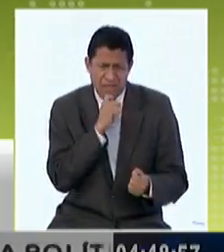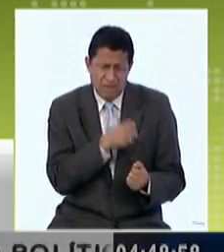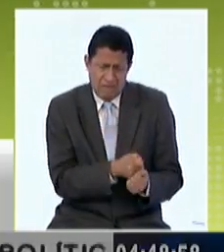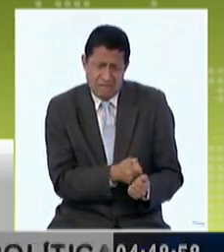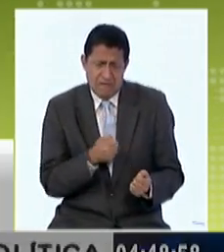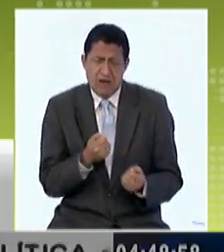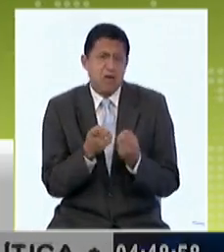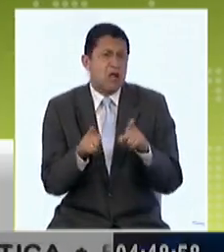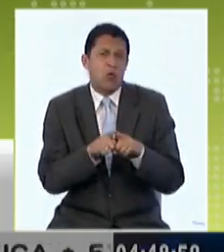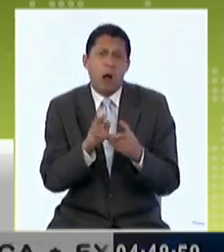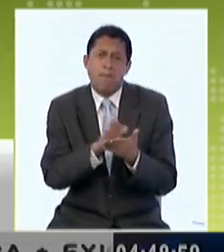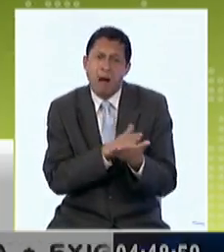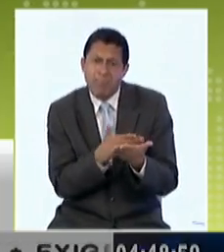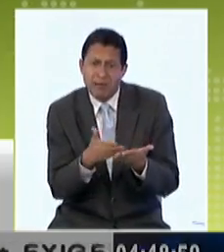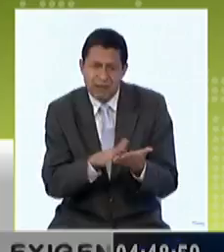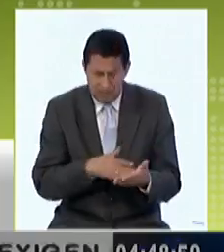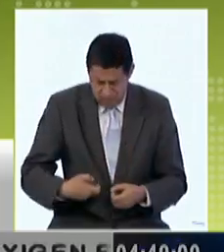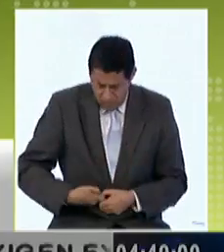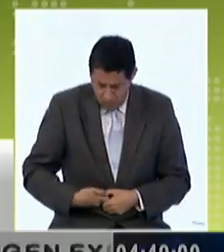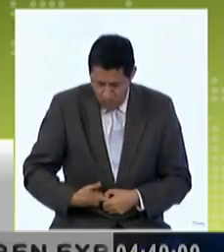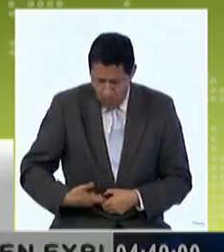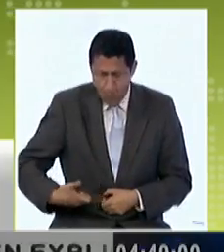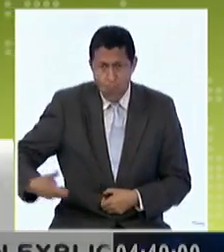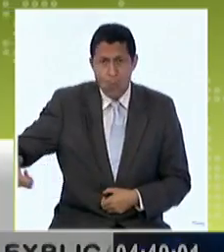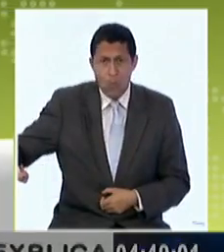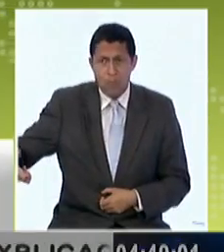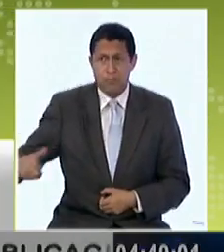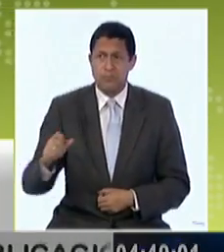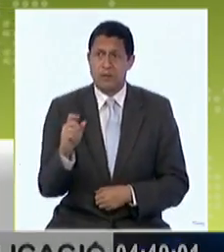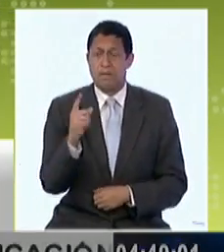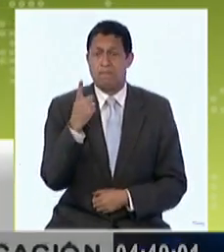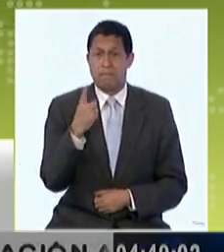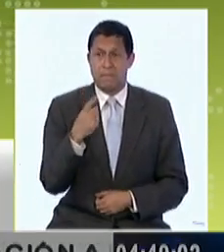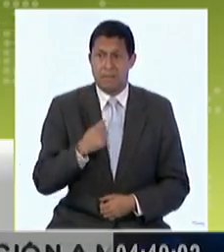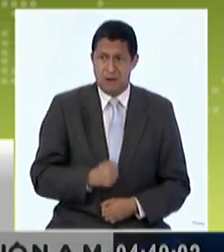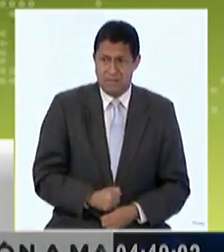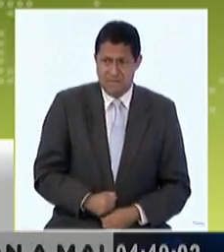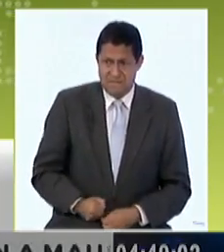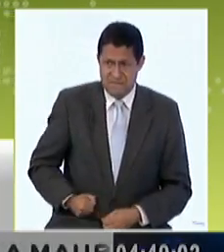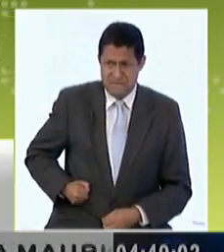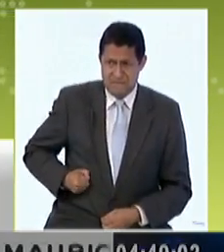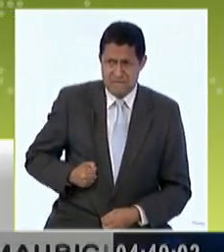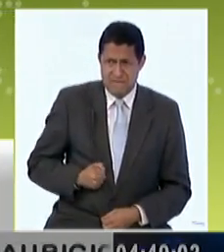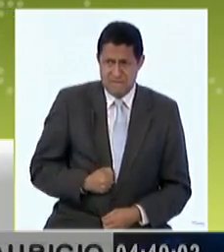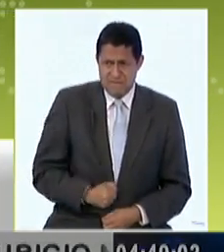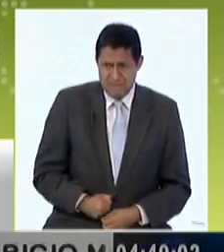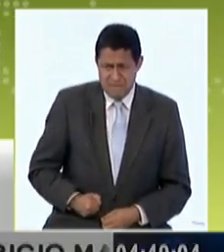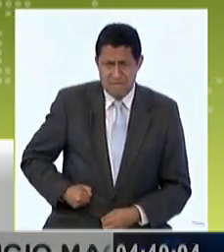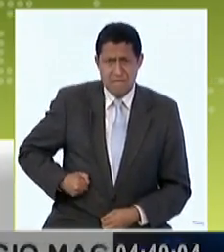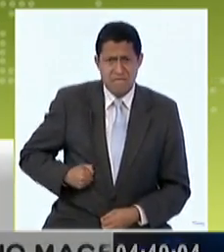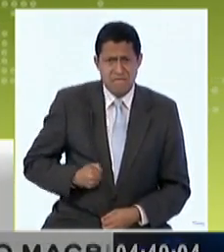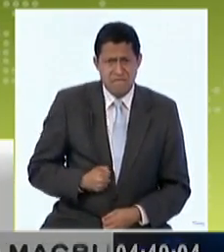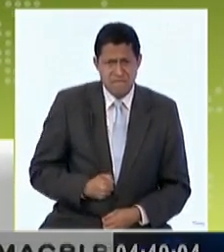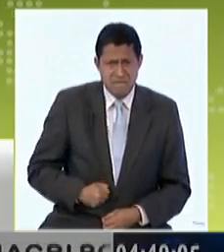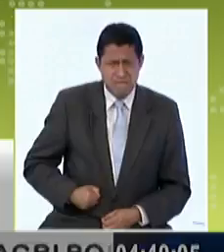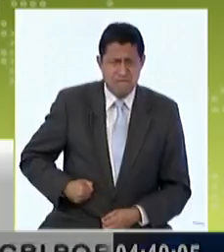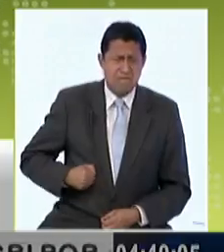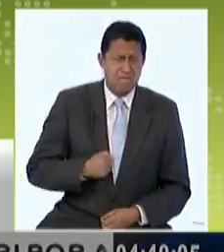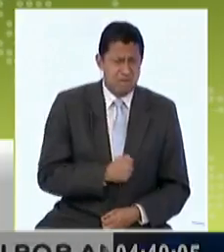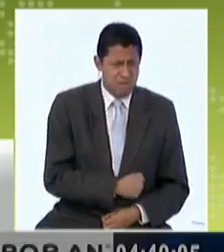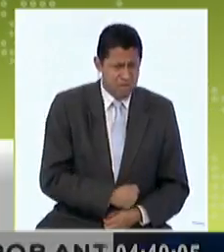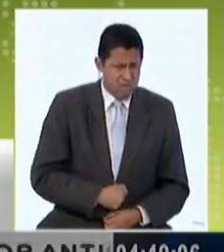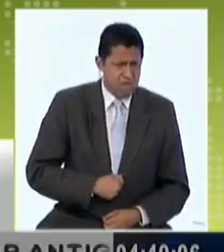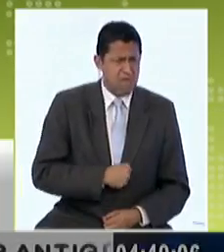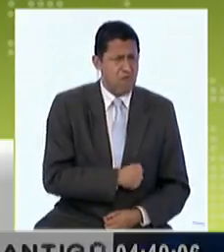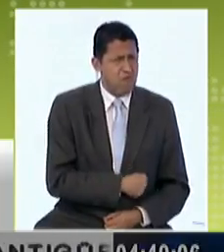una mantequilla. Entonces, se hace primero un barrido de la grasa con el váser o con la tecnología de ondas